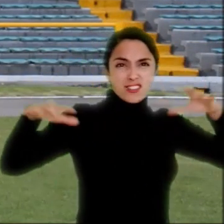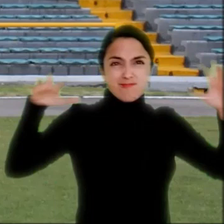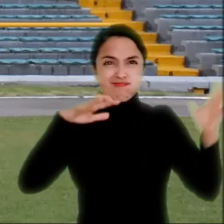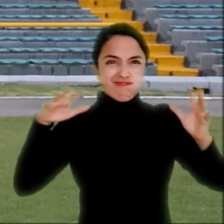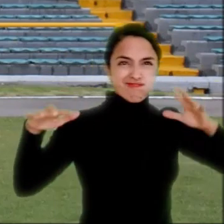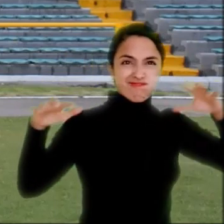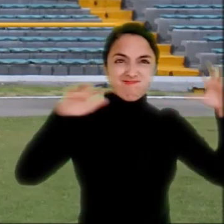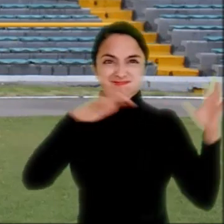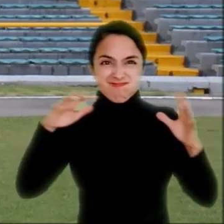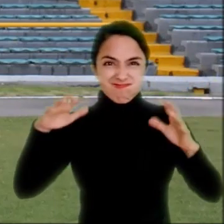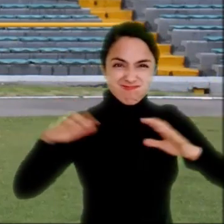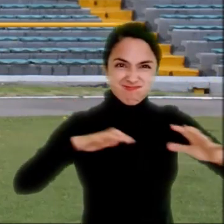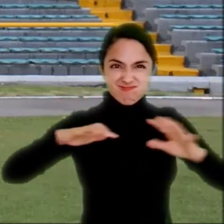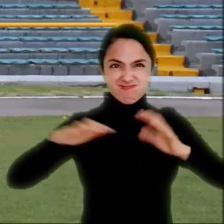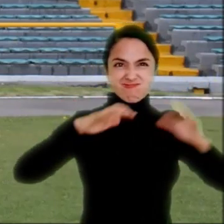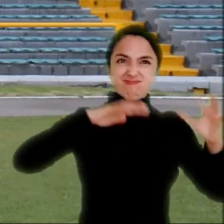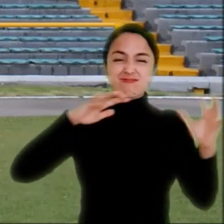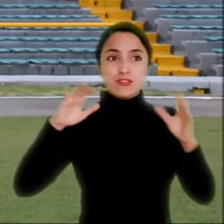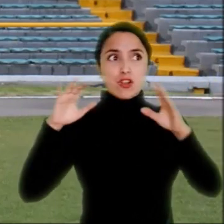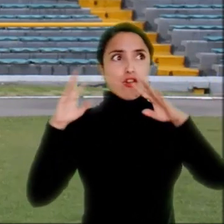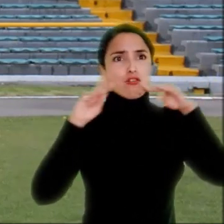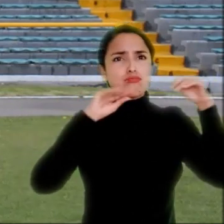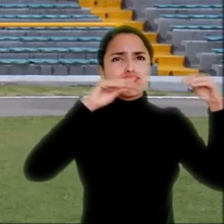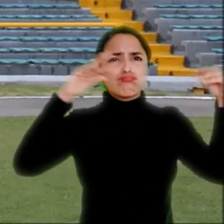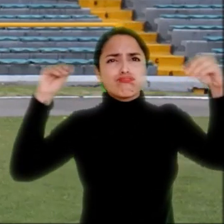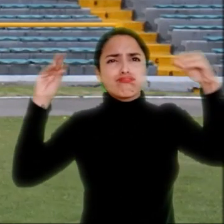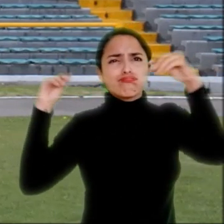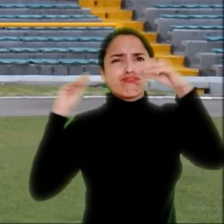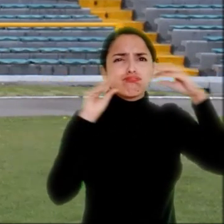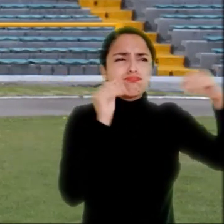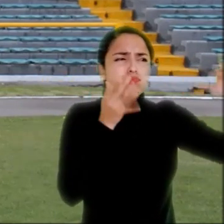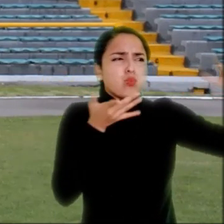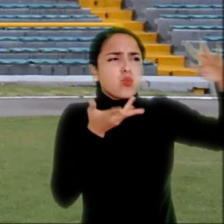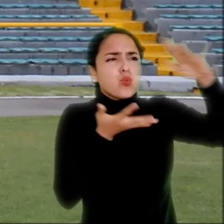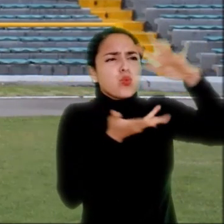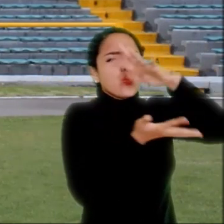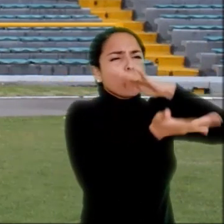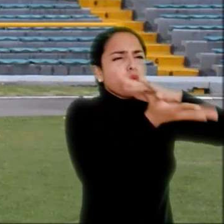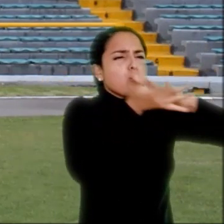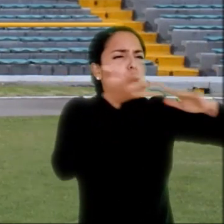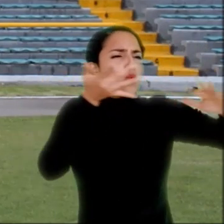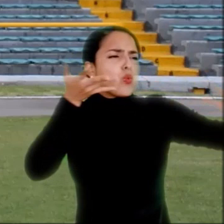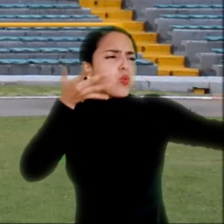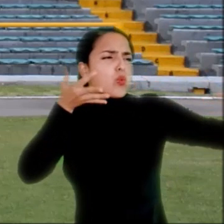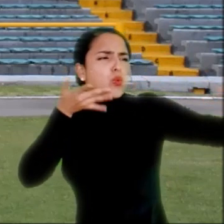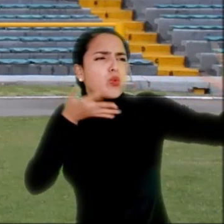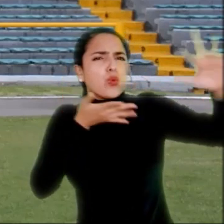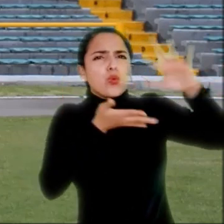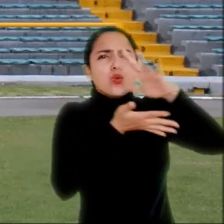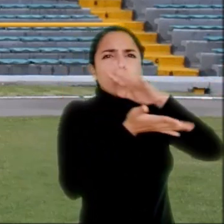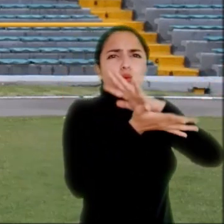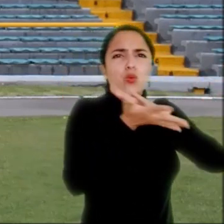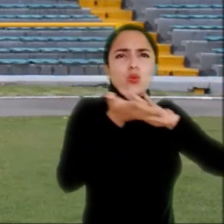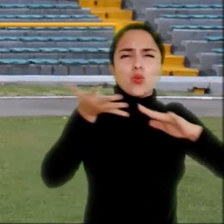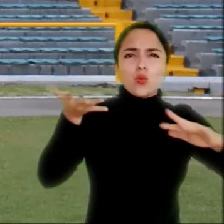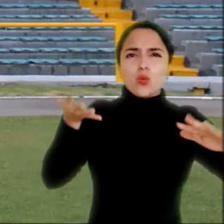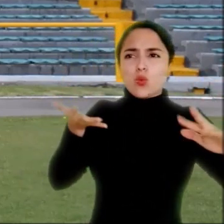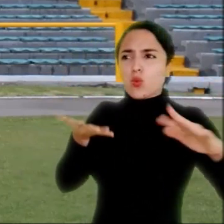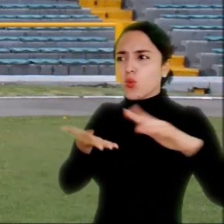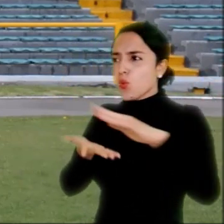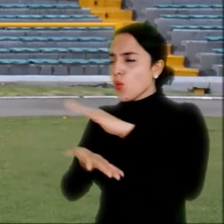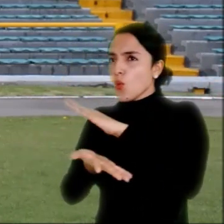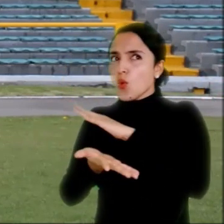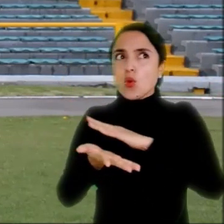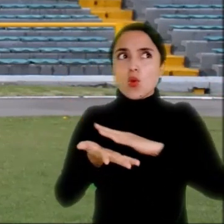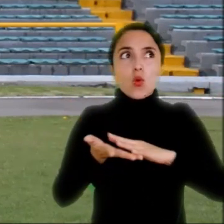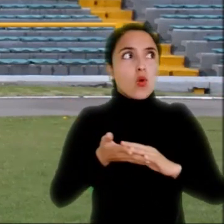las nebulosas se forman amplias grietas que dibujan signos formando un laberinto de misterio. De